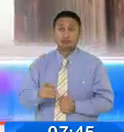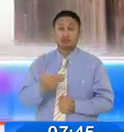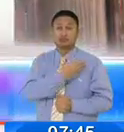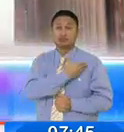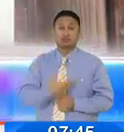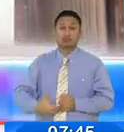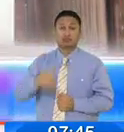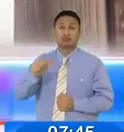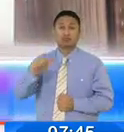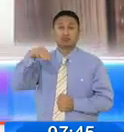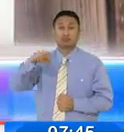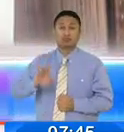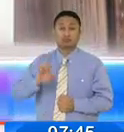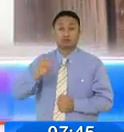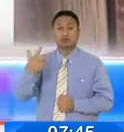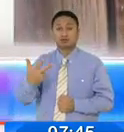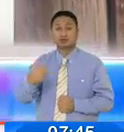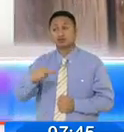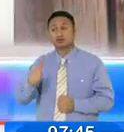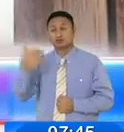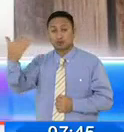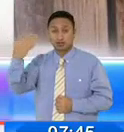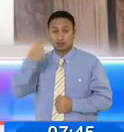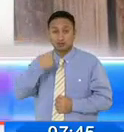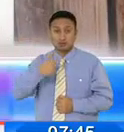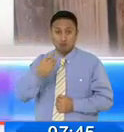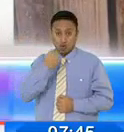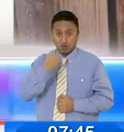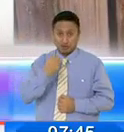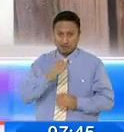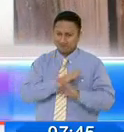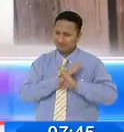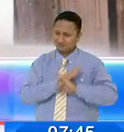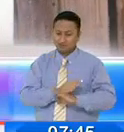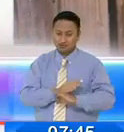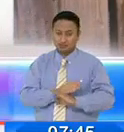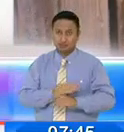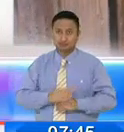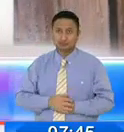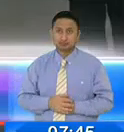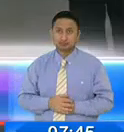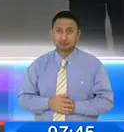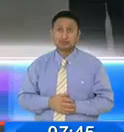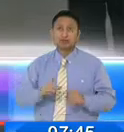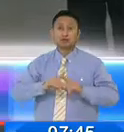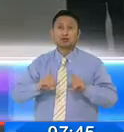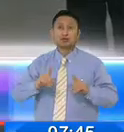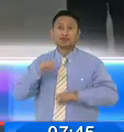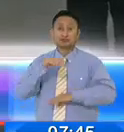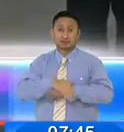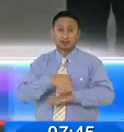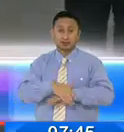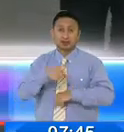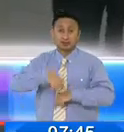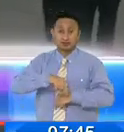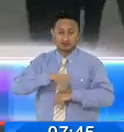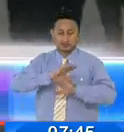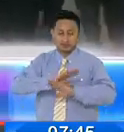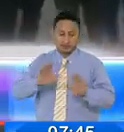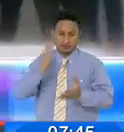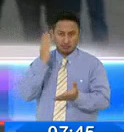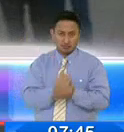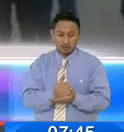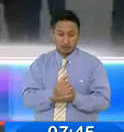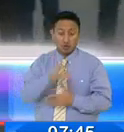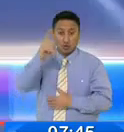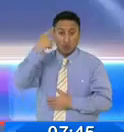AME, Raúl Delgado, y tres alcaldes más se declararon en huelga de hambre indefinida. Sin embargo, horas más tarde levantaron la medida, puesto que el